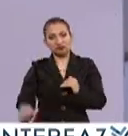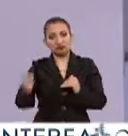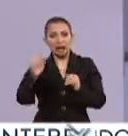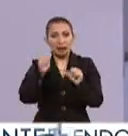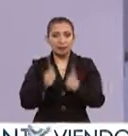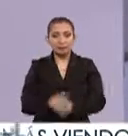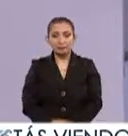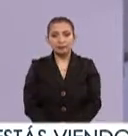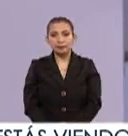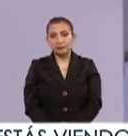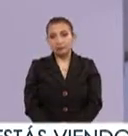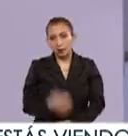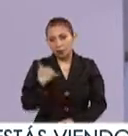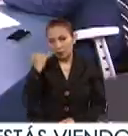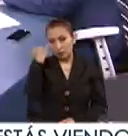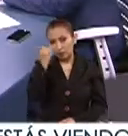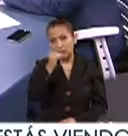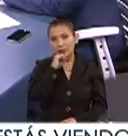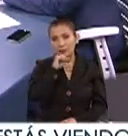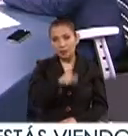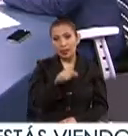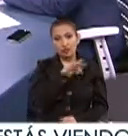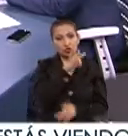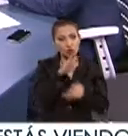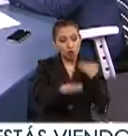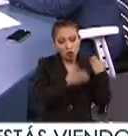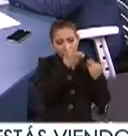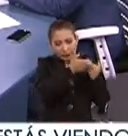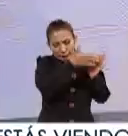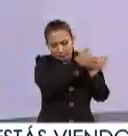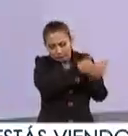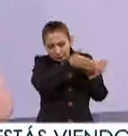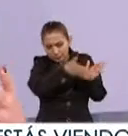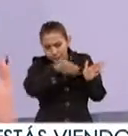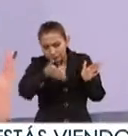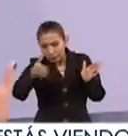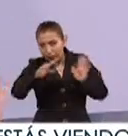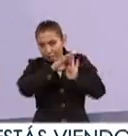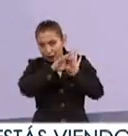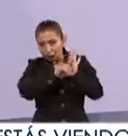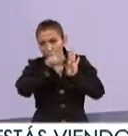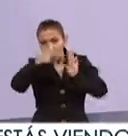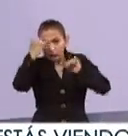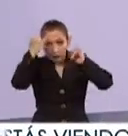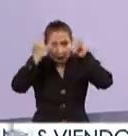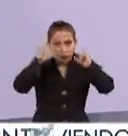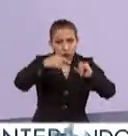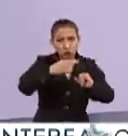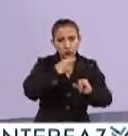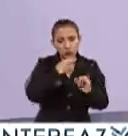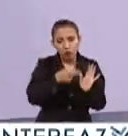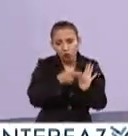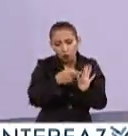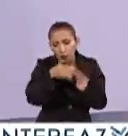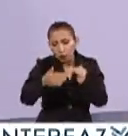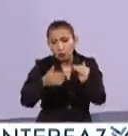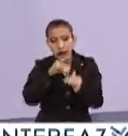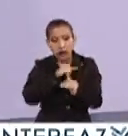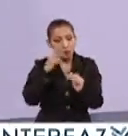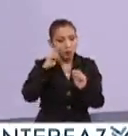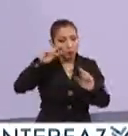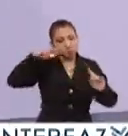arte. Y yo me imagino, Richard, que además detrás de todo este método que has creado y que has aplicado, hay toda